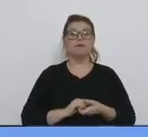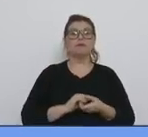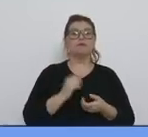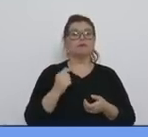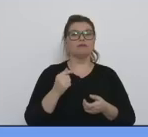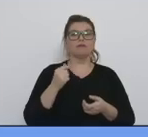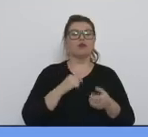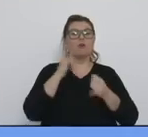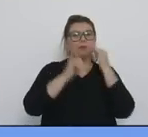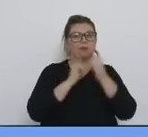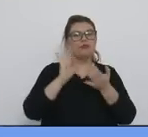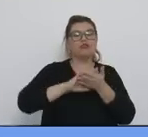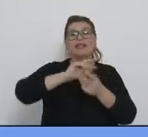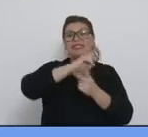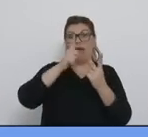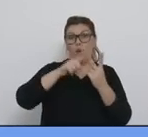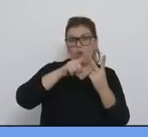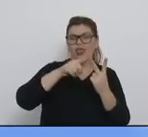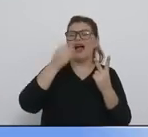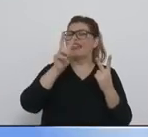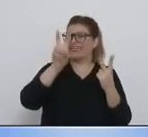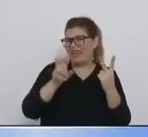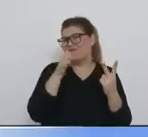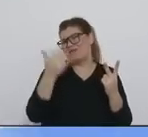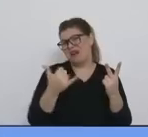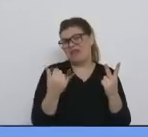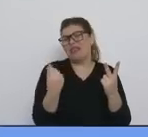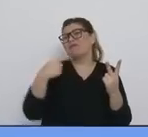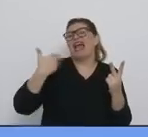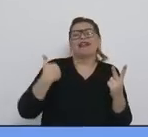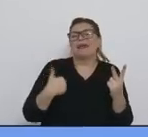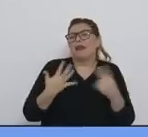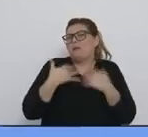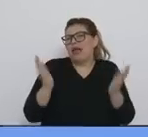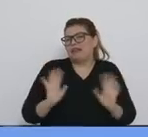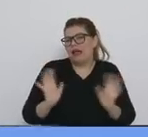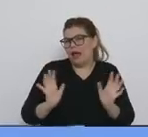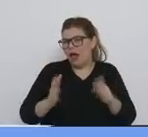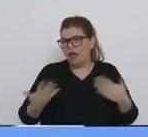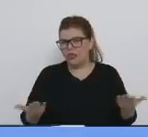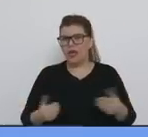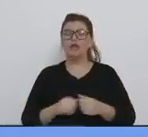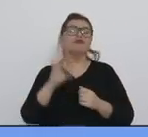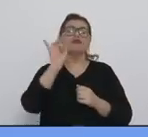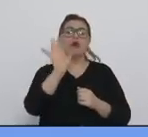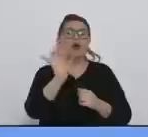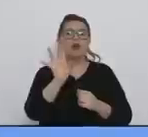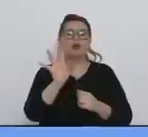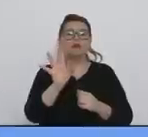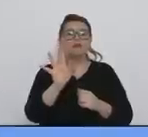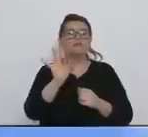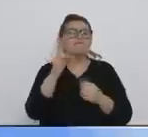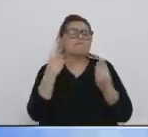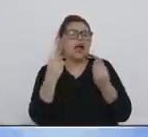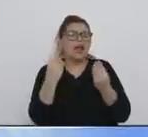relación a la segunda emoción que es un tema menor como en argentina no pasa nada como en la argentina no pasa nada solamente para que